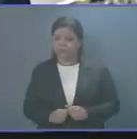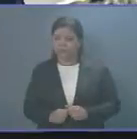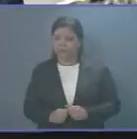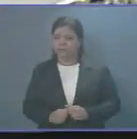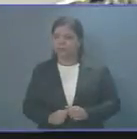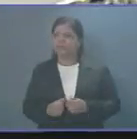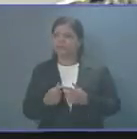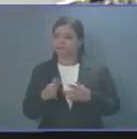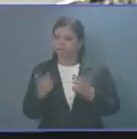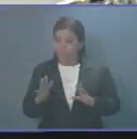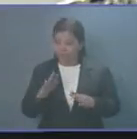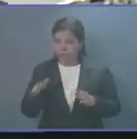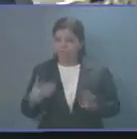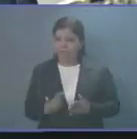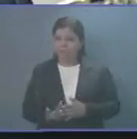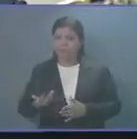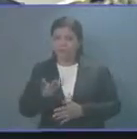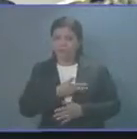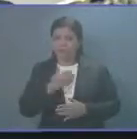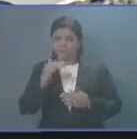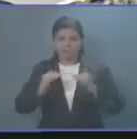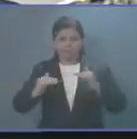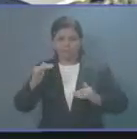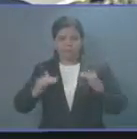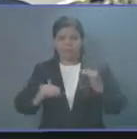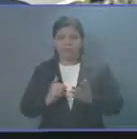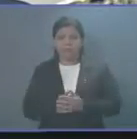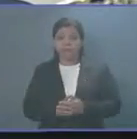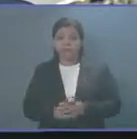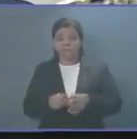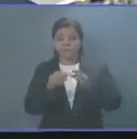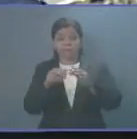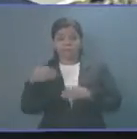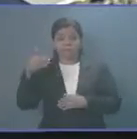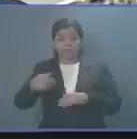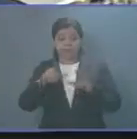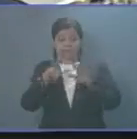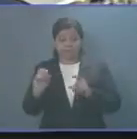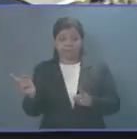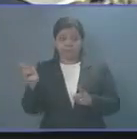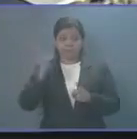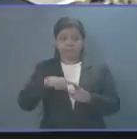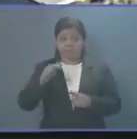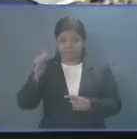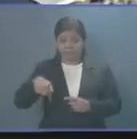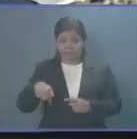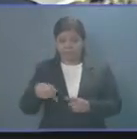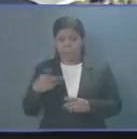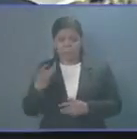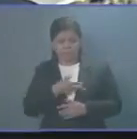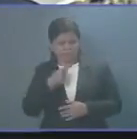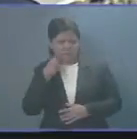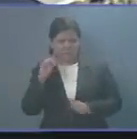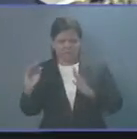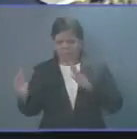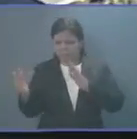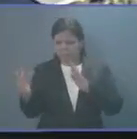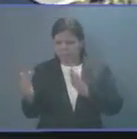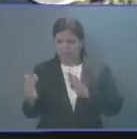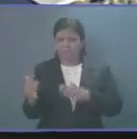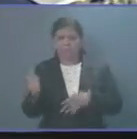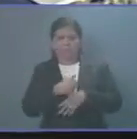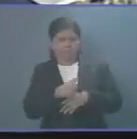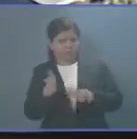Y así podemos hacer un balance desde los años 80, 90 hasta hoy, cuando este órgano